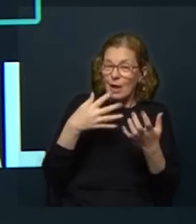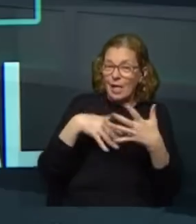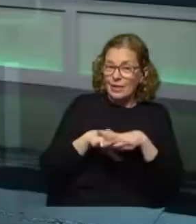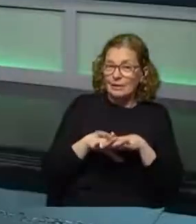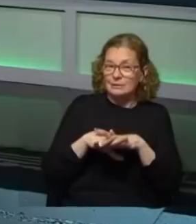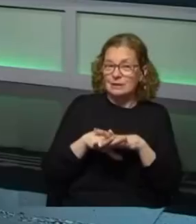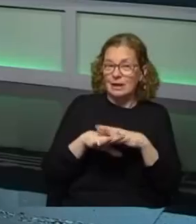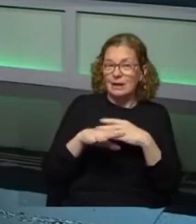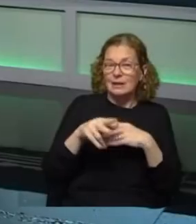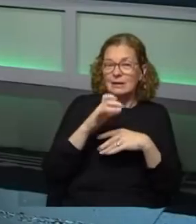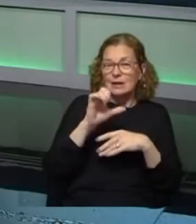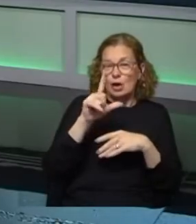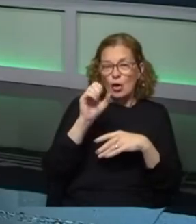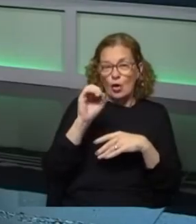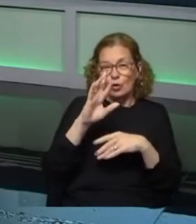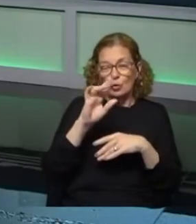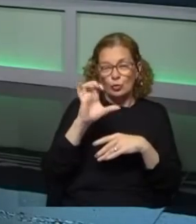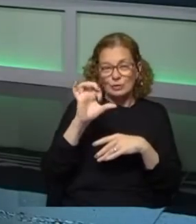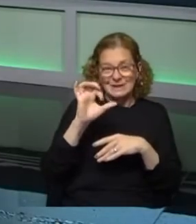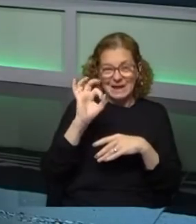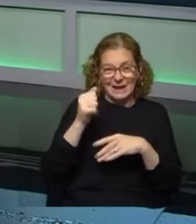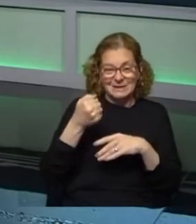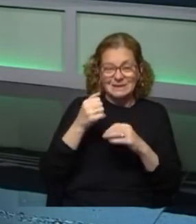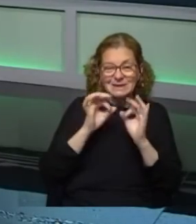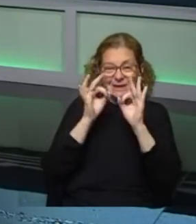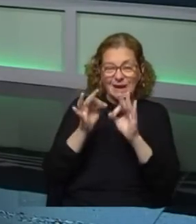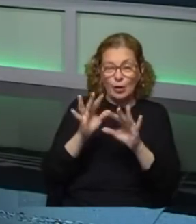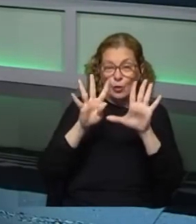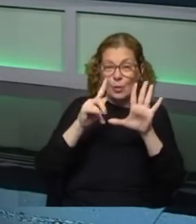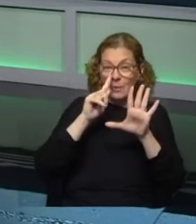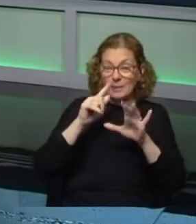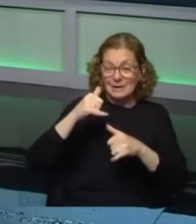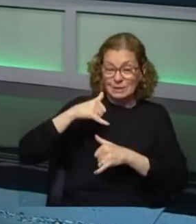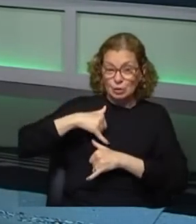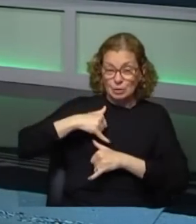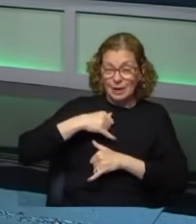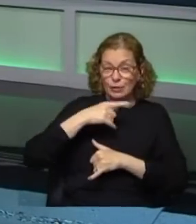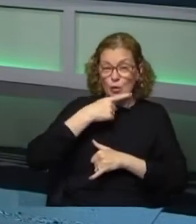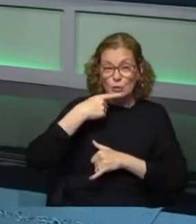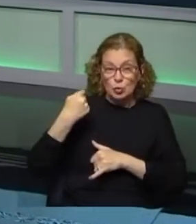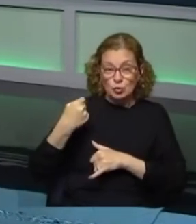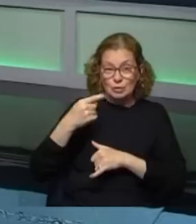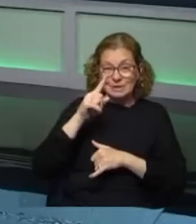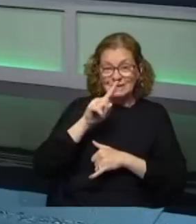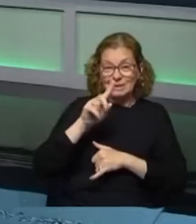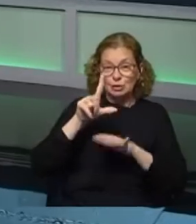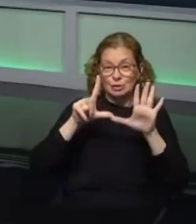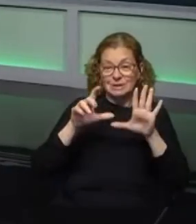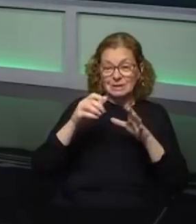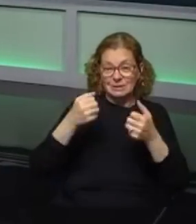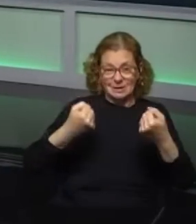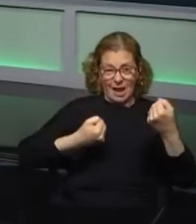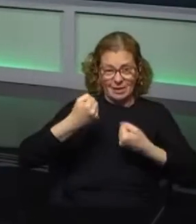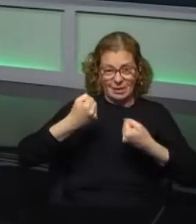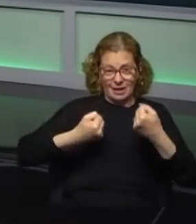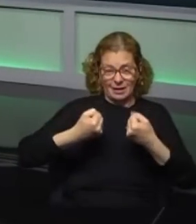teniendo Bielorrusia a donde llegaron en las últimas horas unos 9000 soldados rusos 170 tanques y 200 blindados para